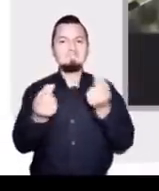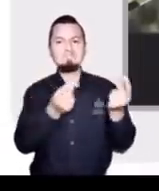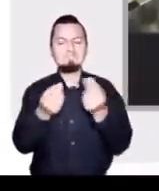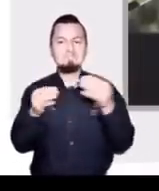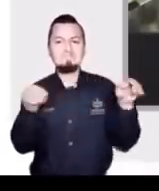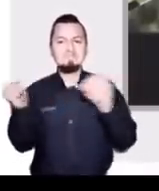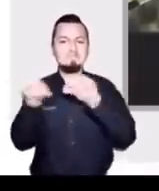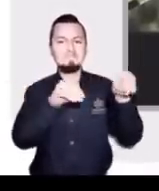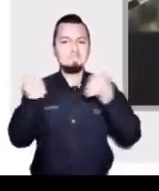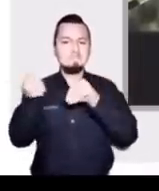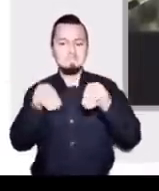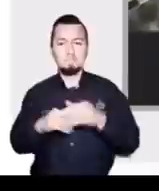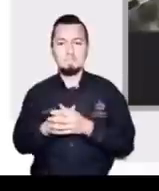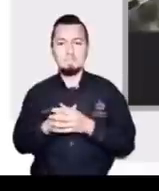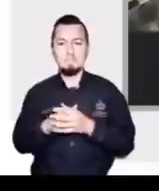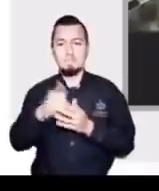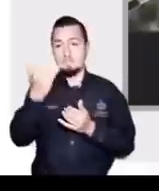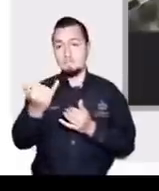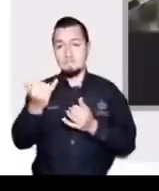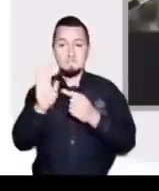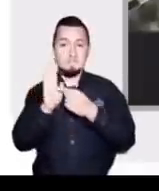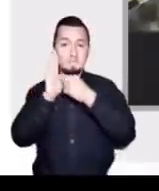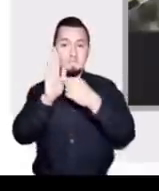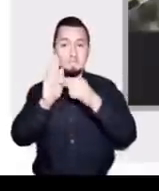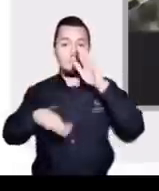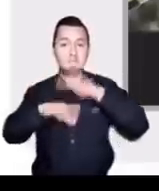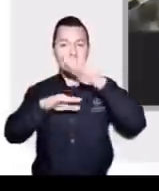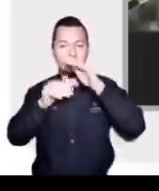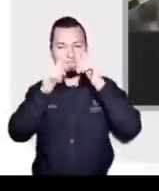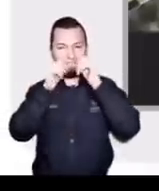Les voy a presentar algunos detalles técnicos de forma muy rápida.